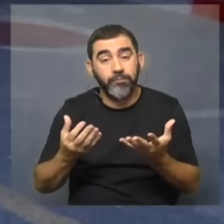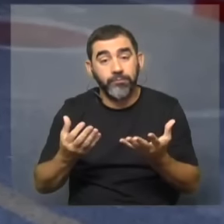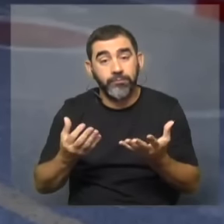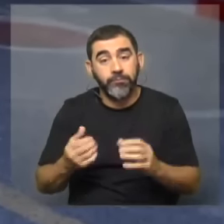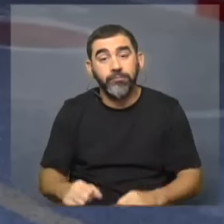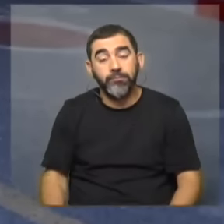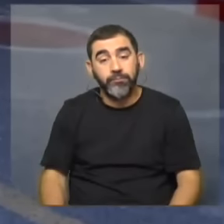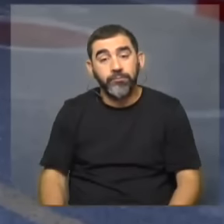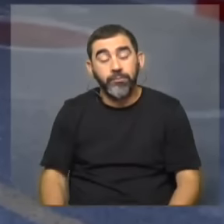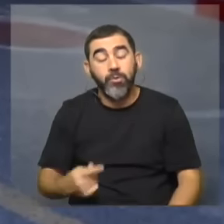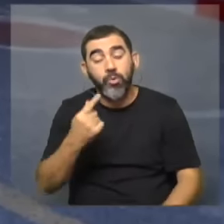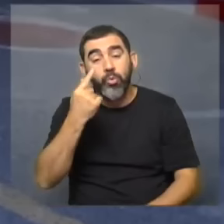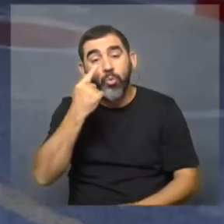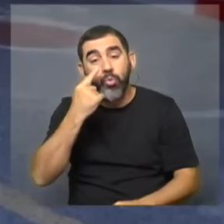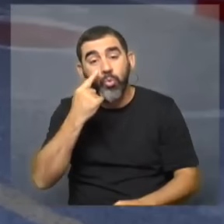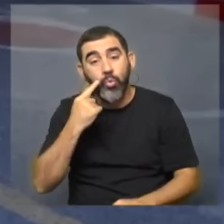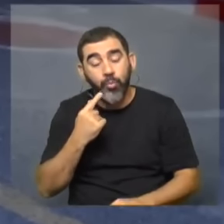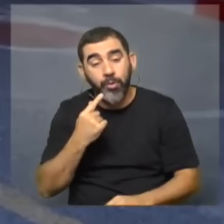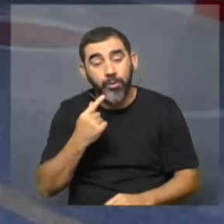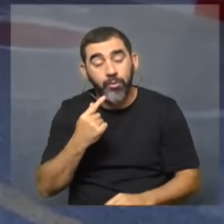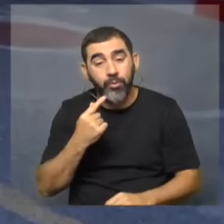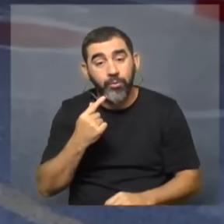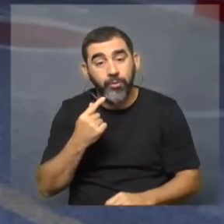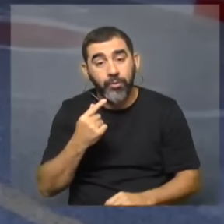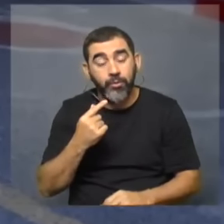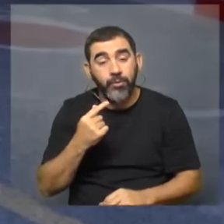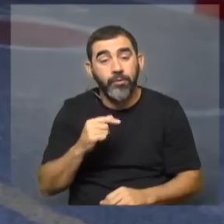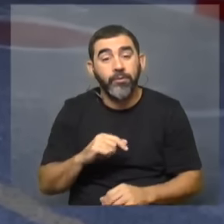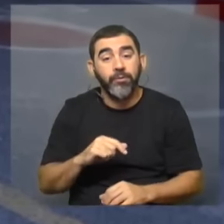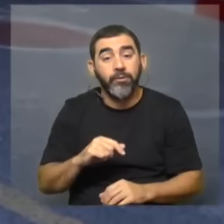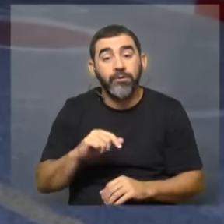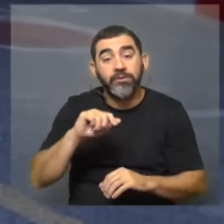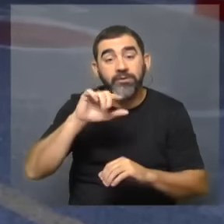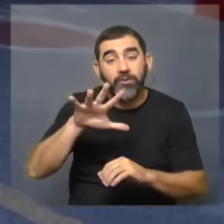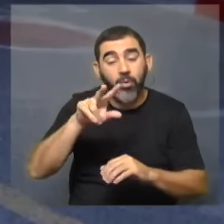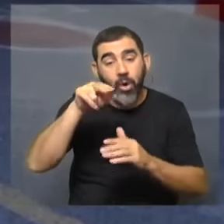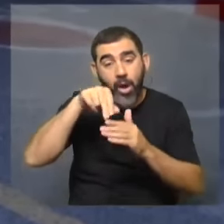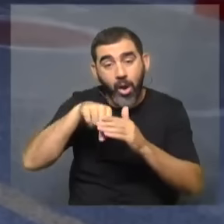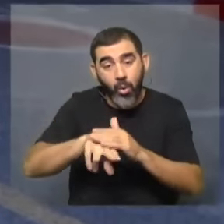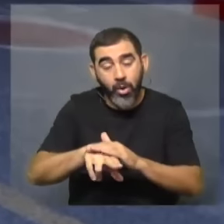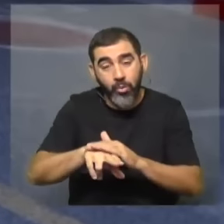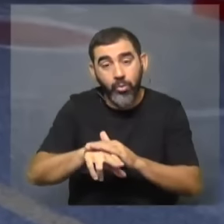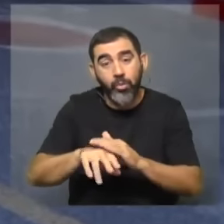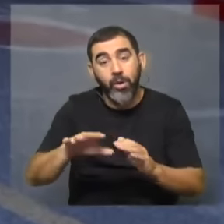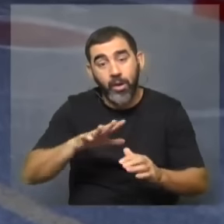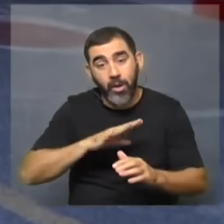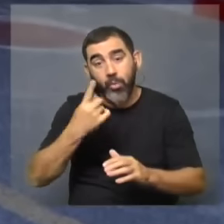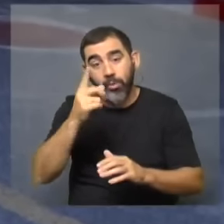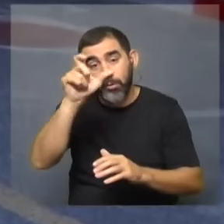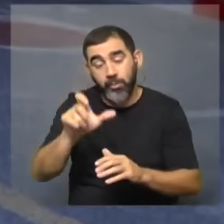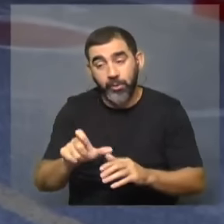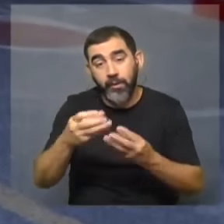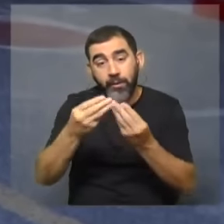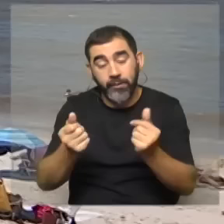dentro de las cifras que estamos tenendo de los cin casos de ahogamiento y estamos en curso de una persona que se